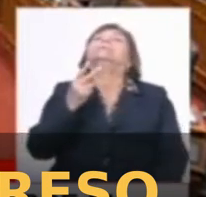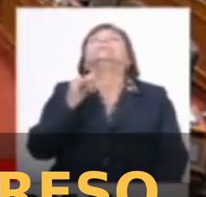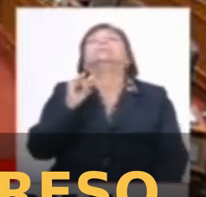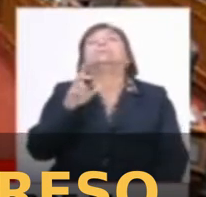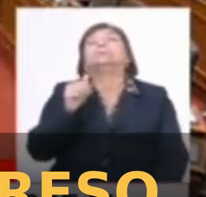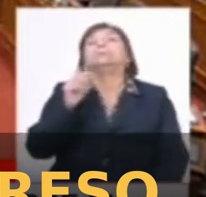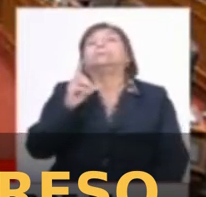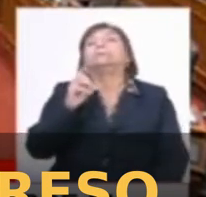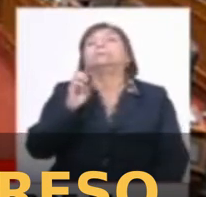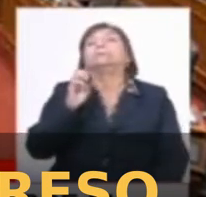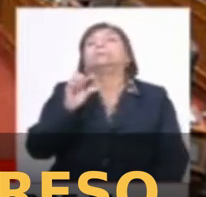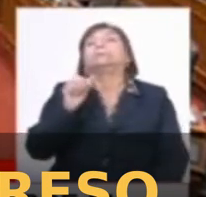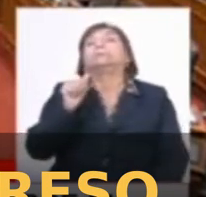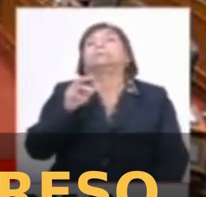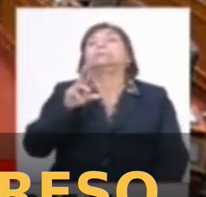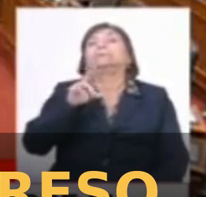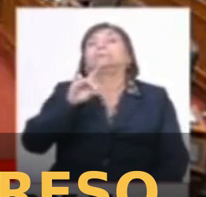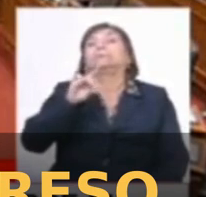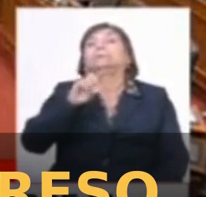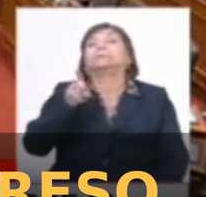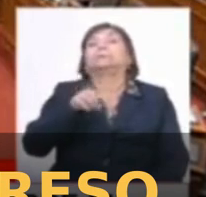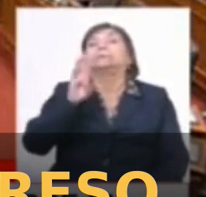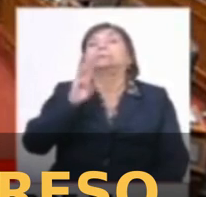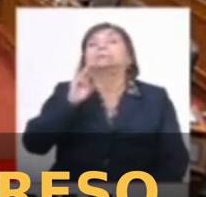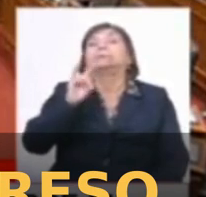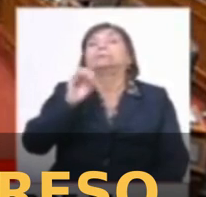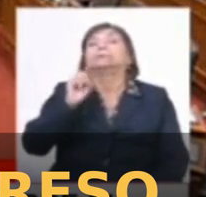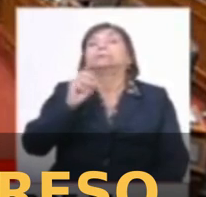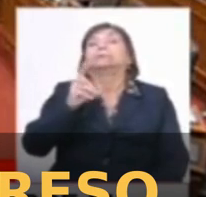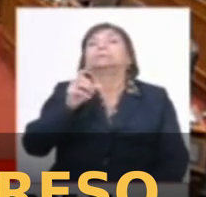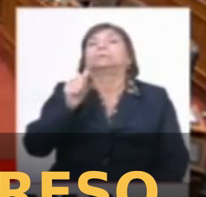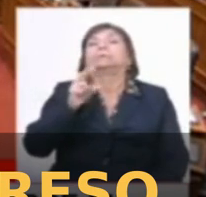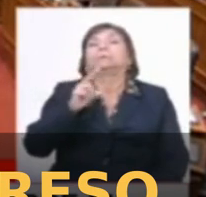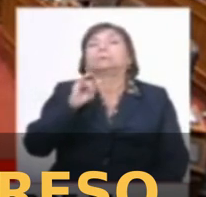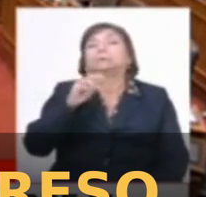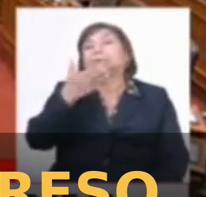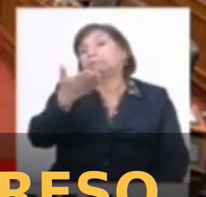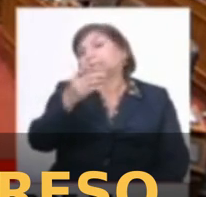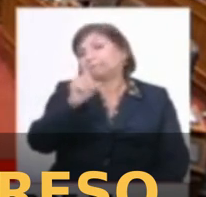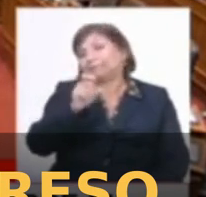Vergara, congresista Ruiz y congresista Bustamante. Congresista Dávila, tiene usted el uso de la palabra.